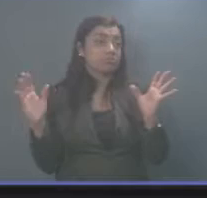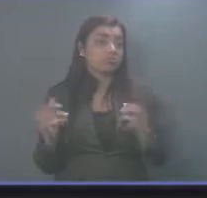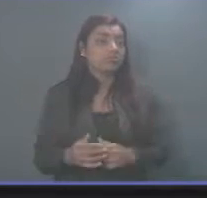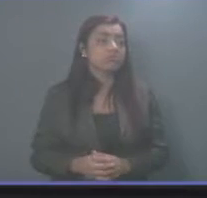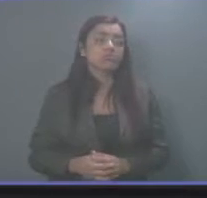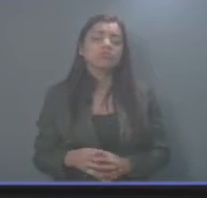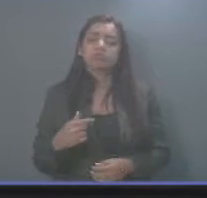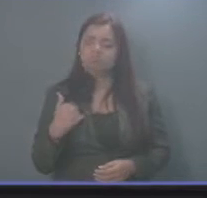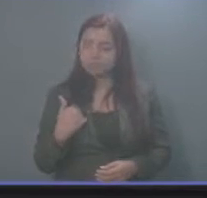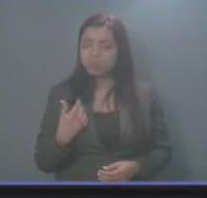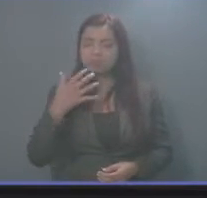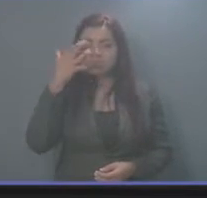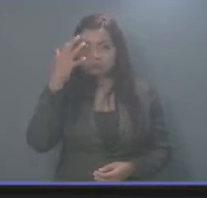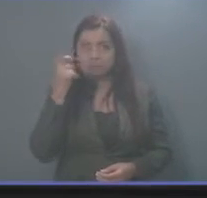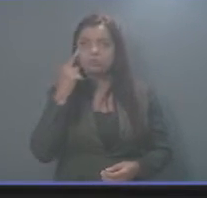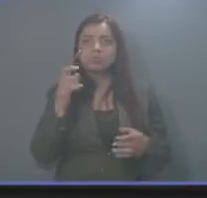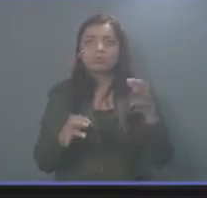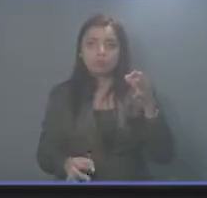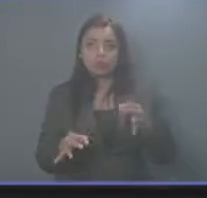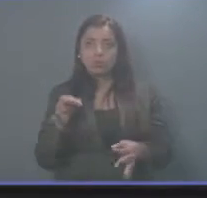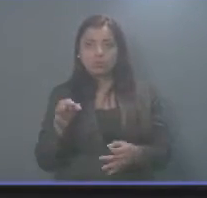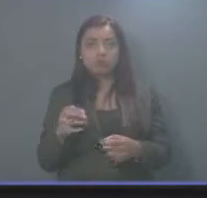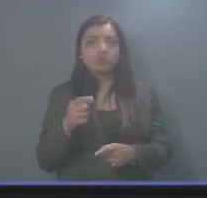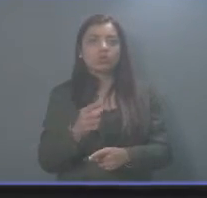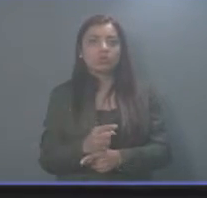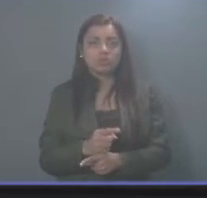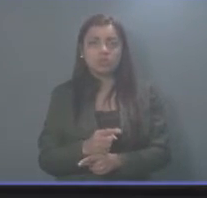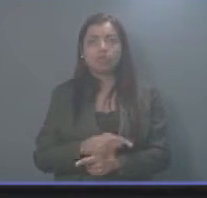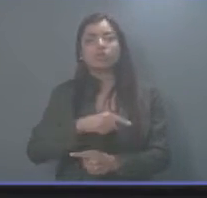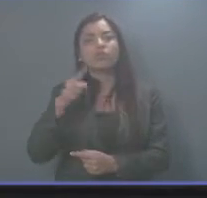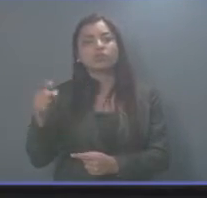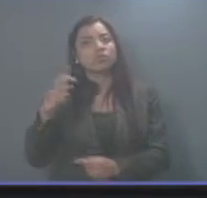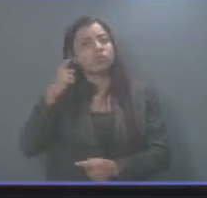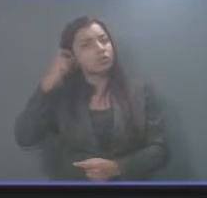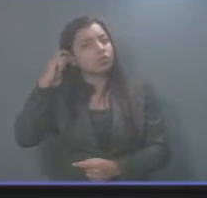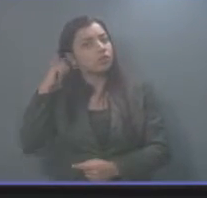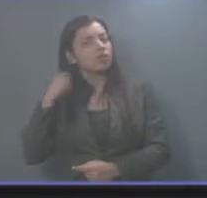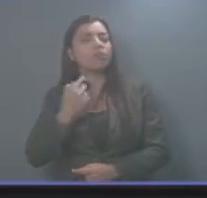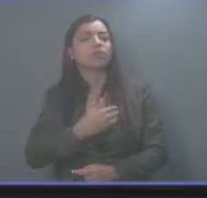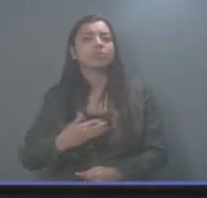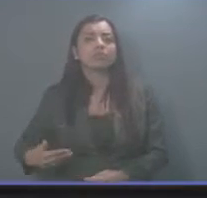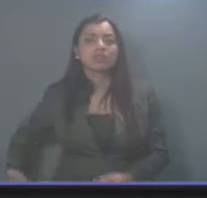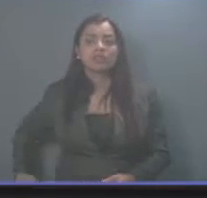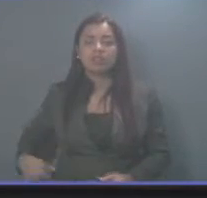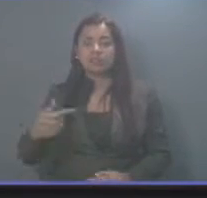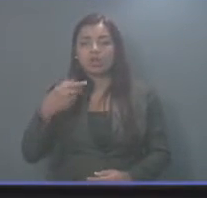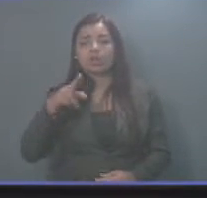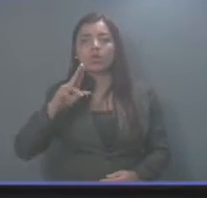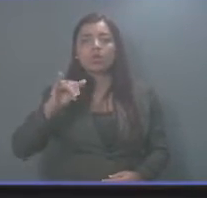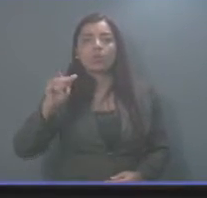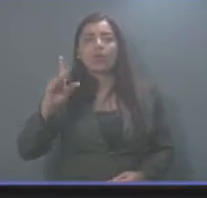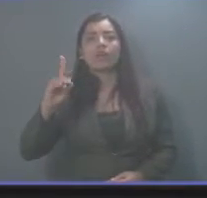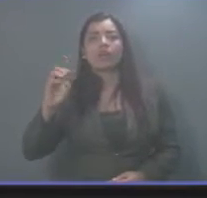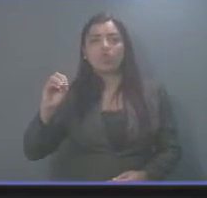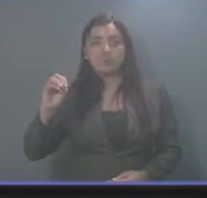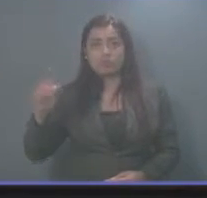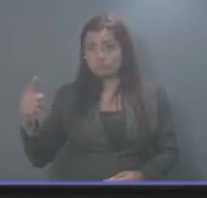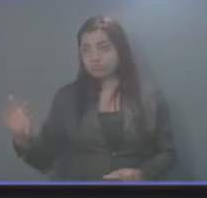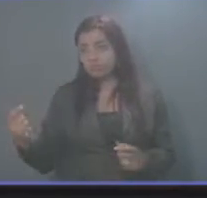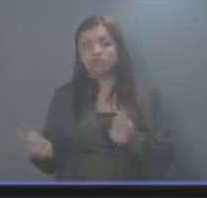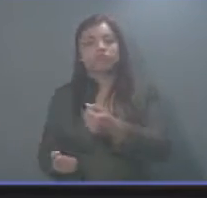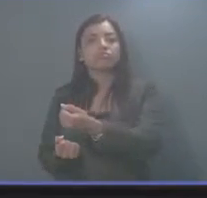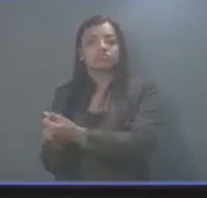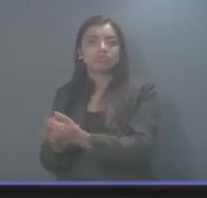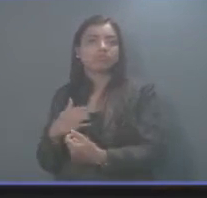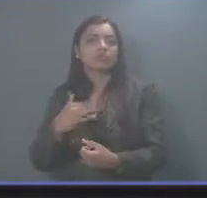nosotros creemos que es lo justo y lo correcto, con el presidente Guaidó. Nosotros,